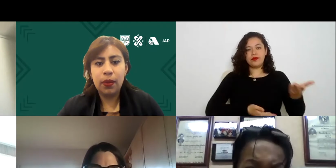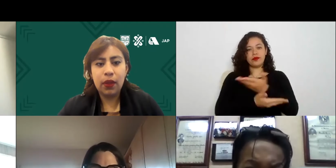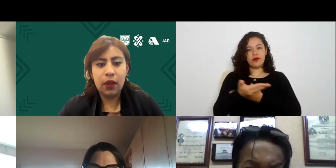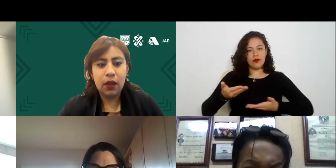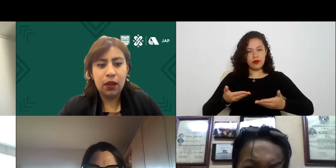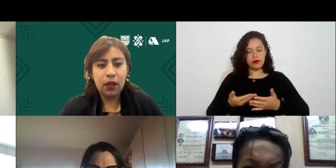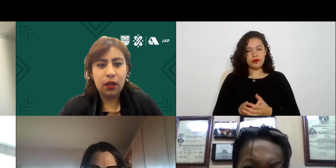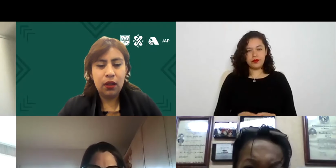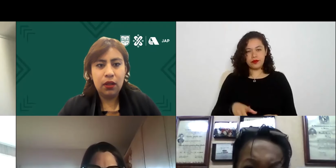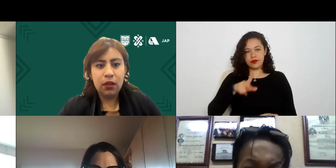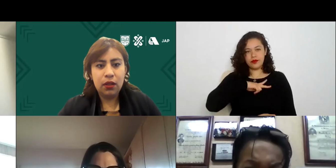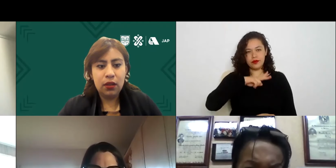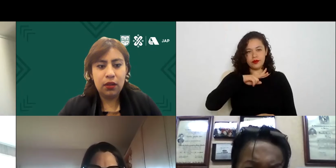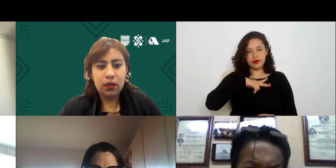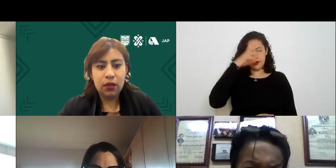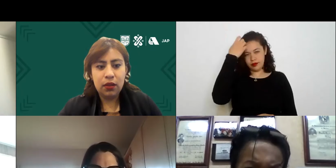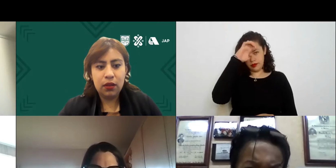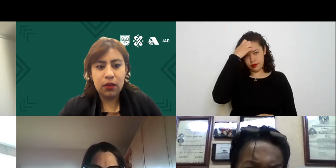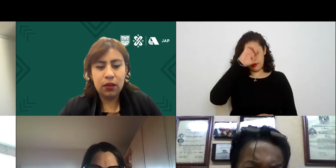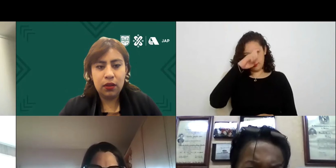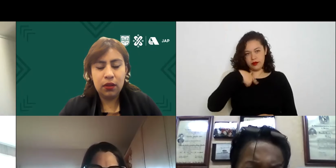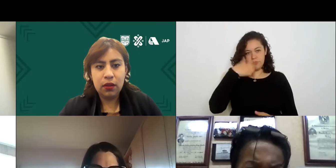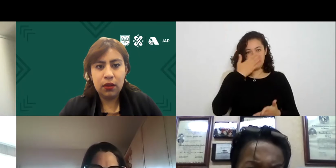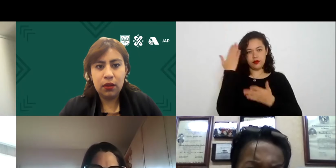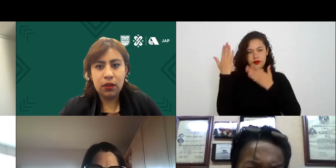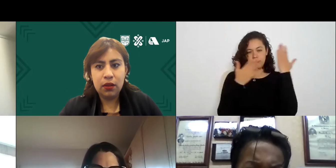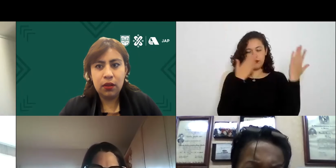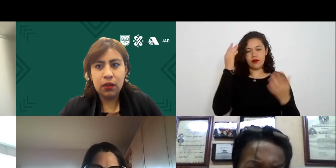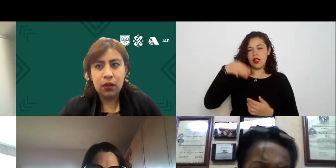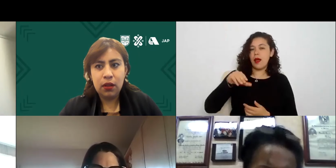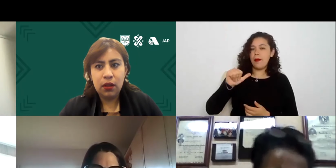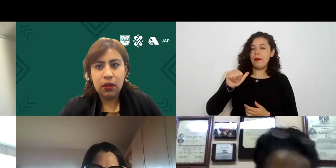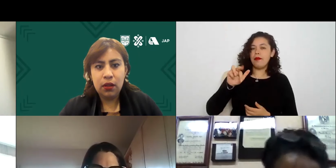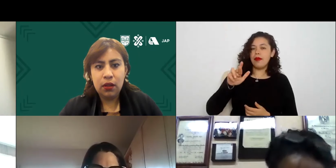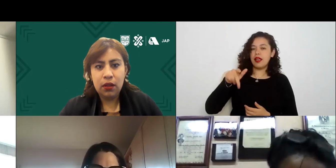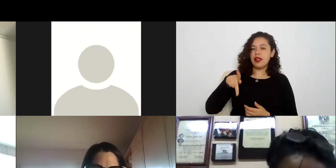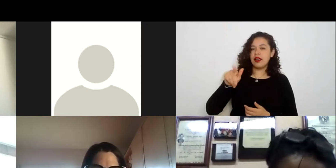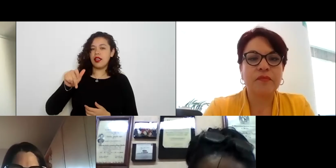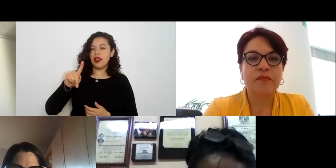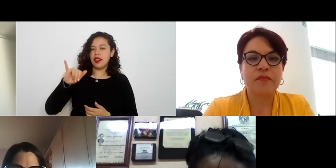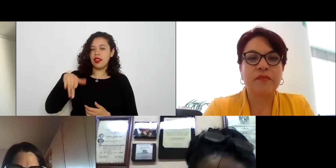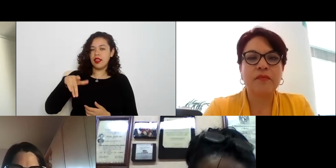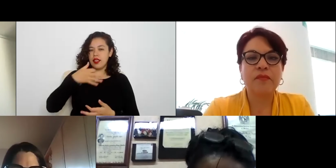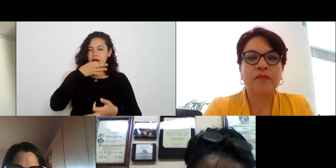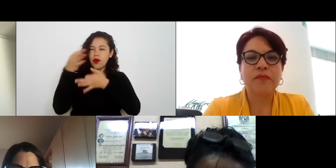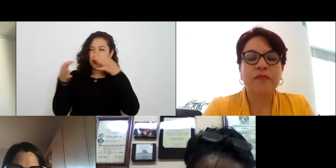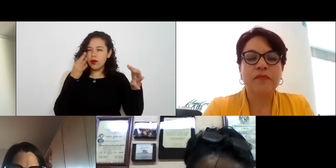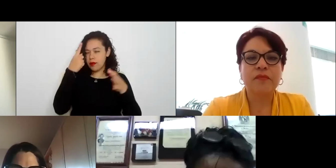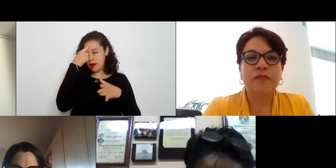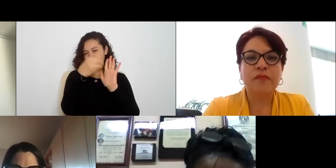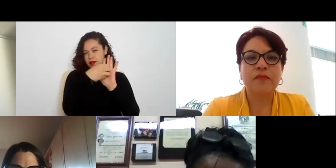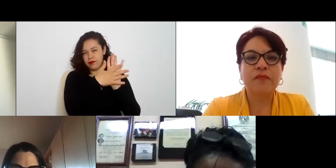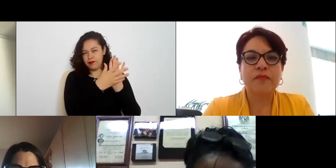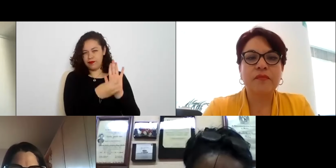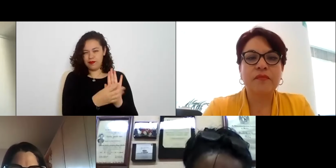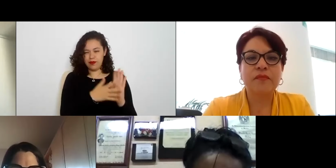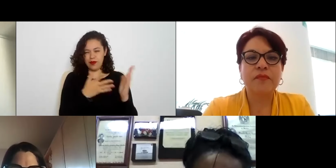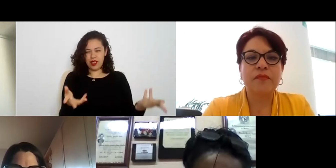es mi experiencia. Yo estudié marketing, como bien dijo, en la Universidad Iberoamericana.